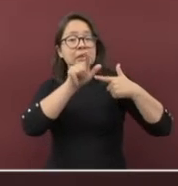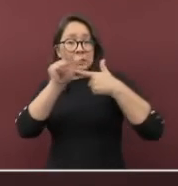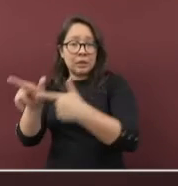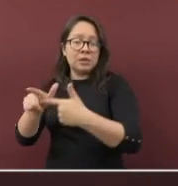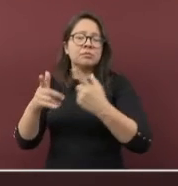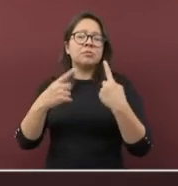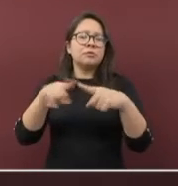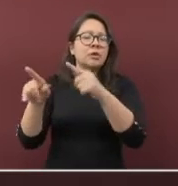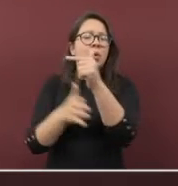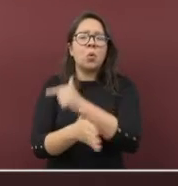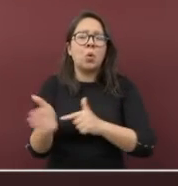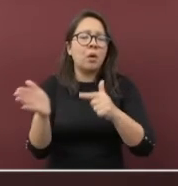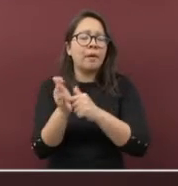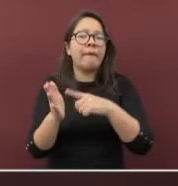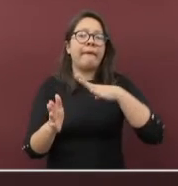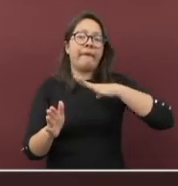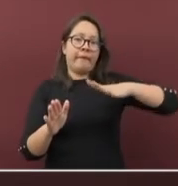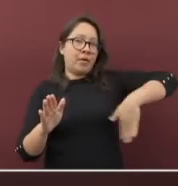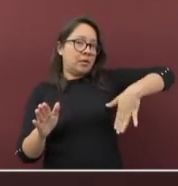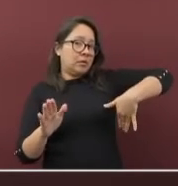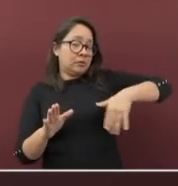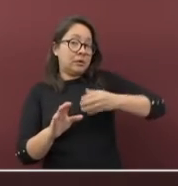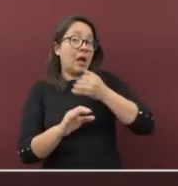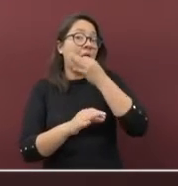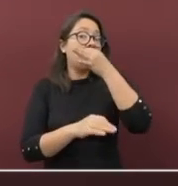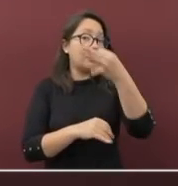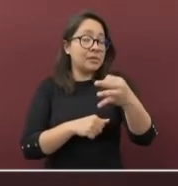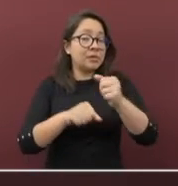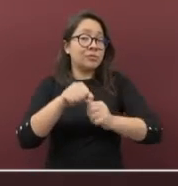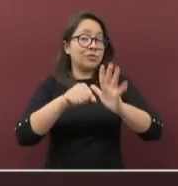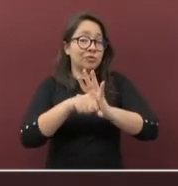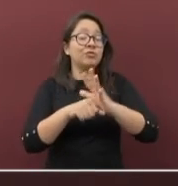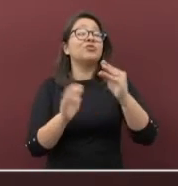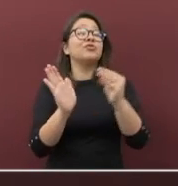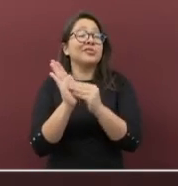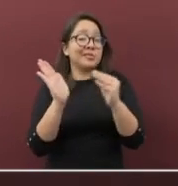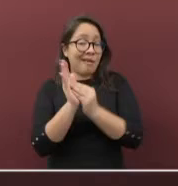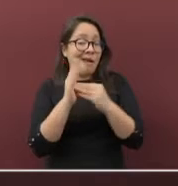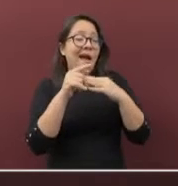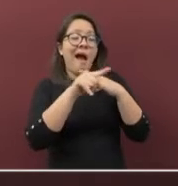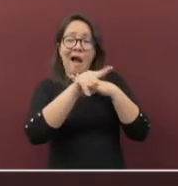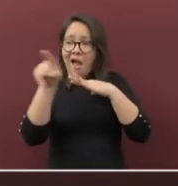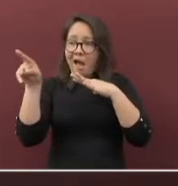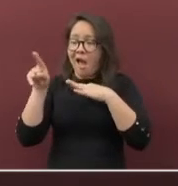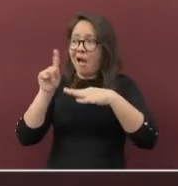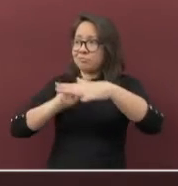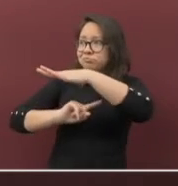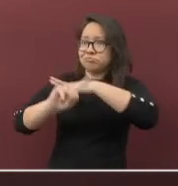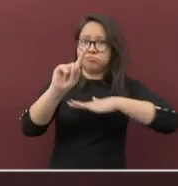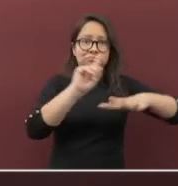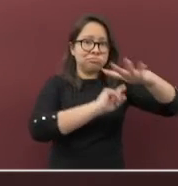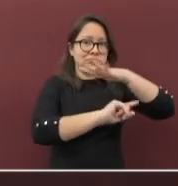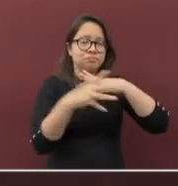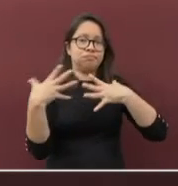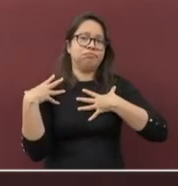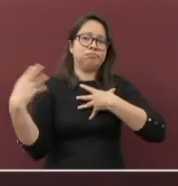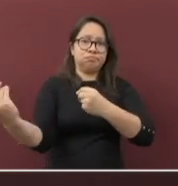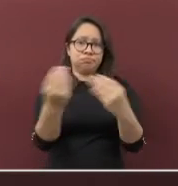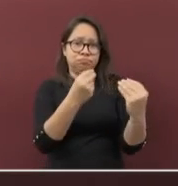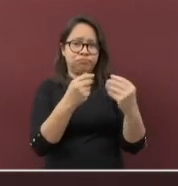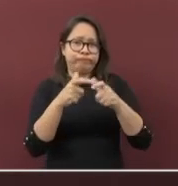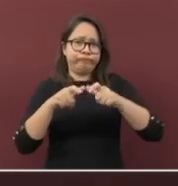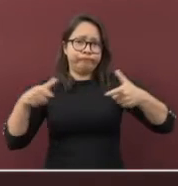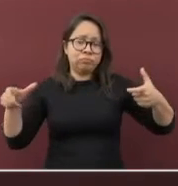mencioné al inicio indican que el sars cop 2 se encuentra disperso en diferentes lugares infectando a más personas